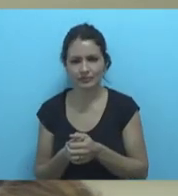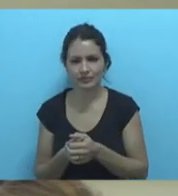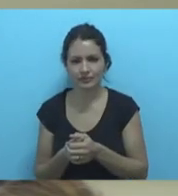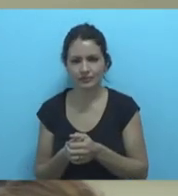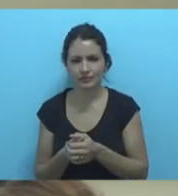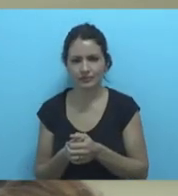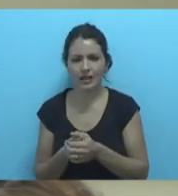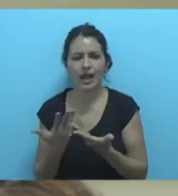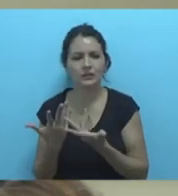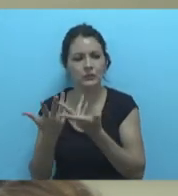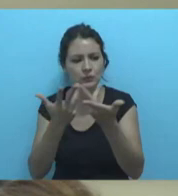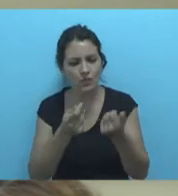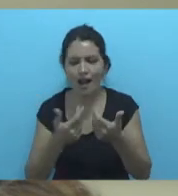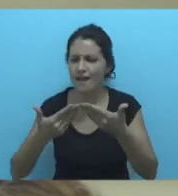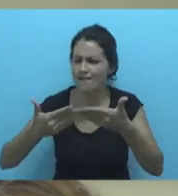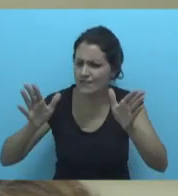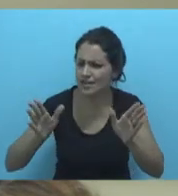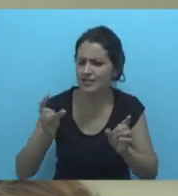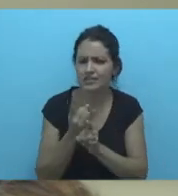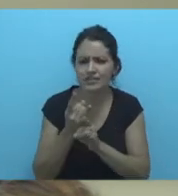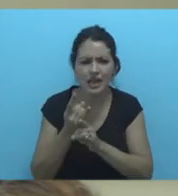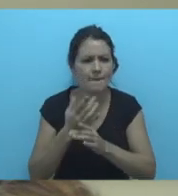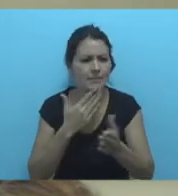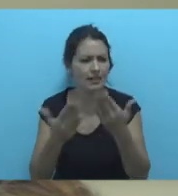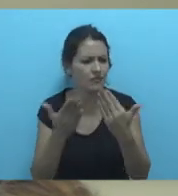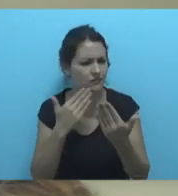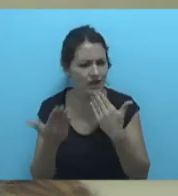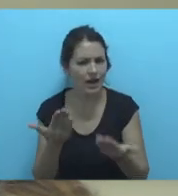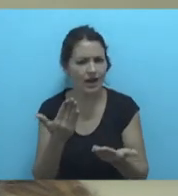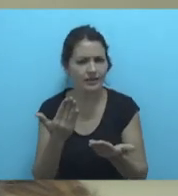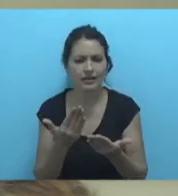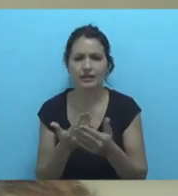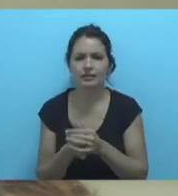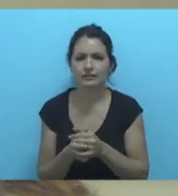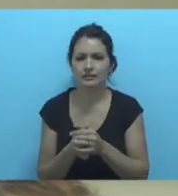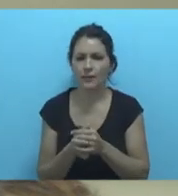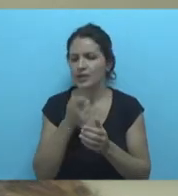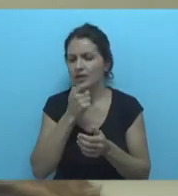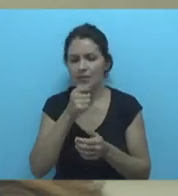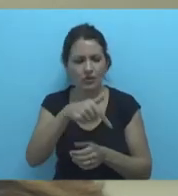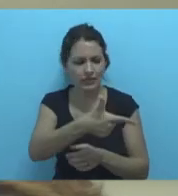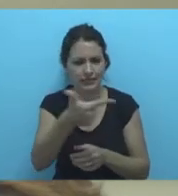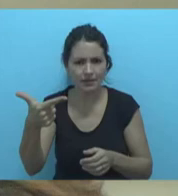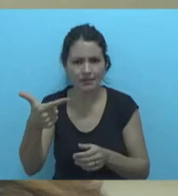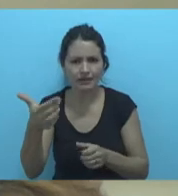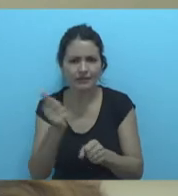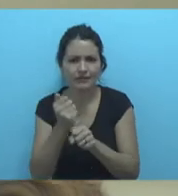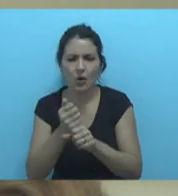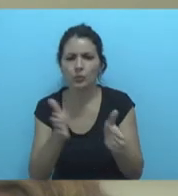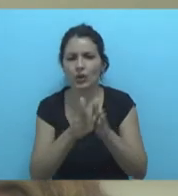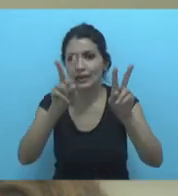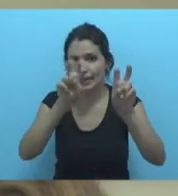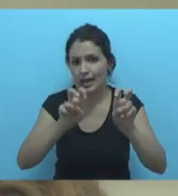en la Cámara, que intenta abrir todo el tiempo al debate. Esta semana también concretamente trabajamos el tema